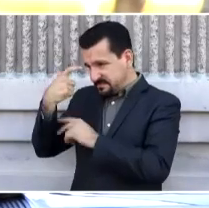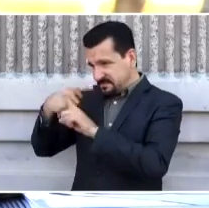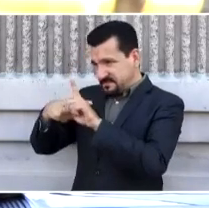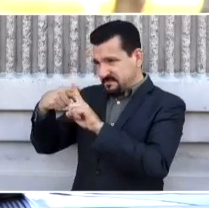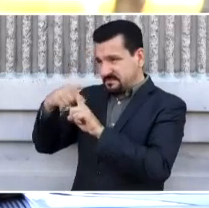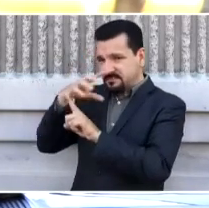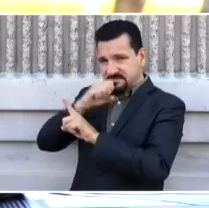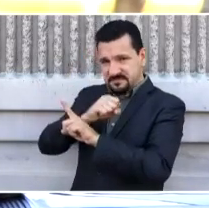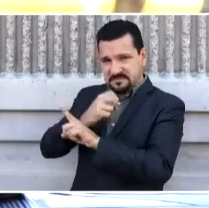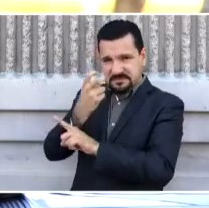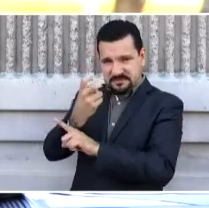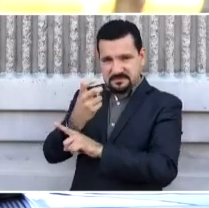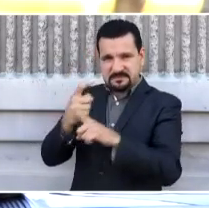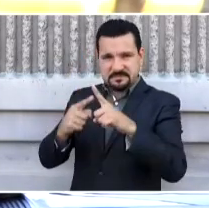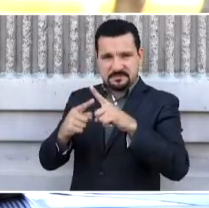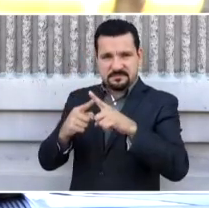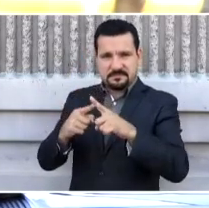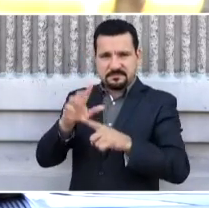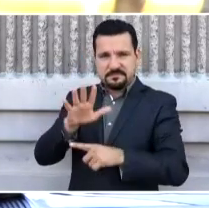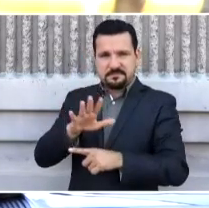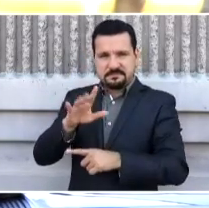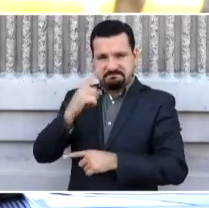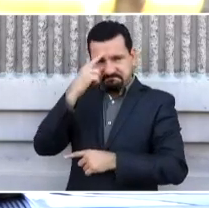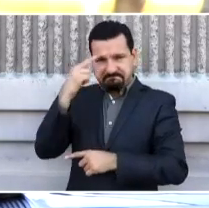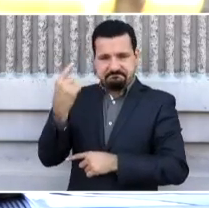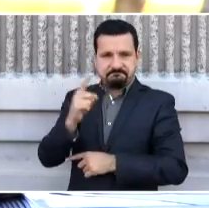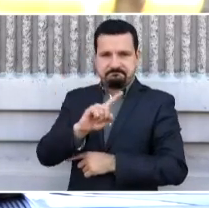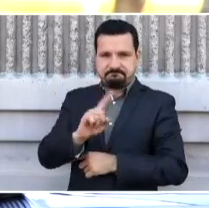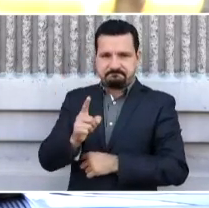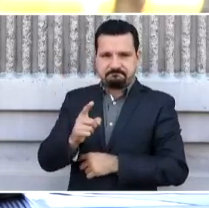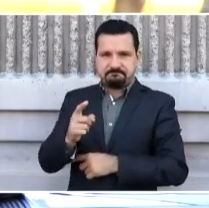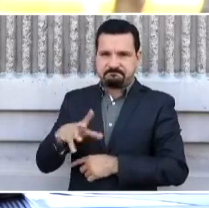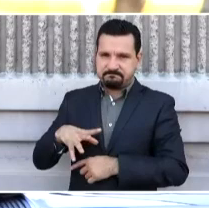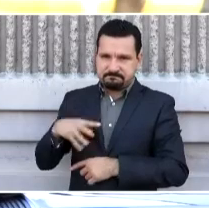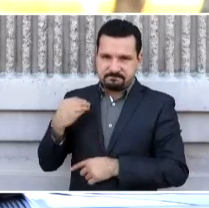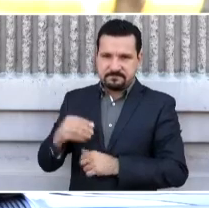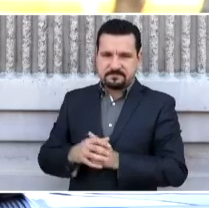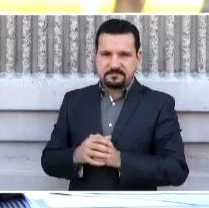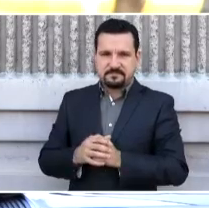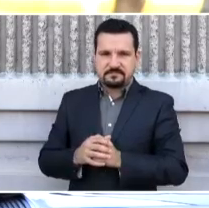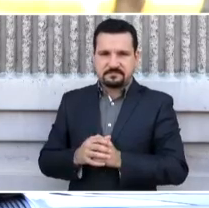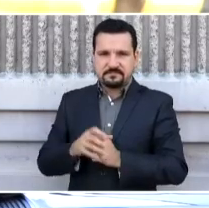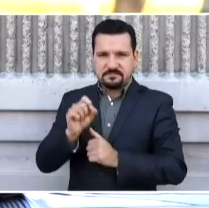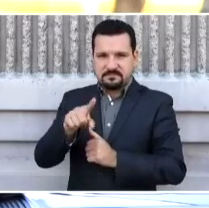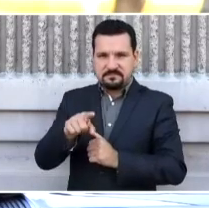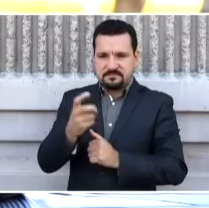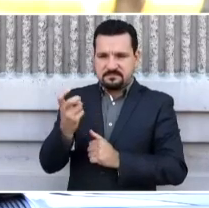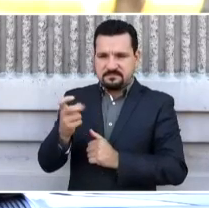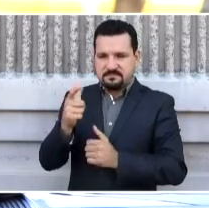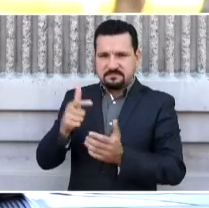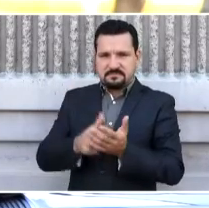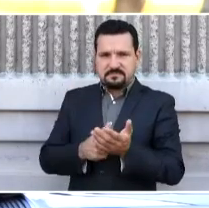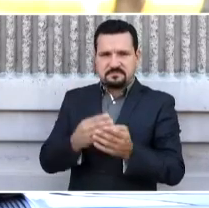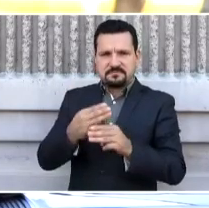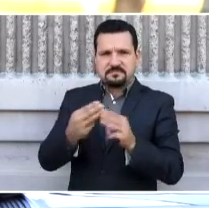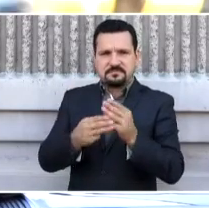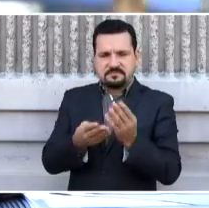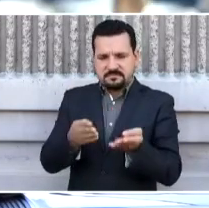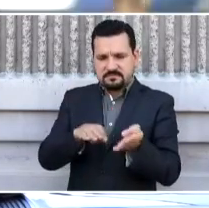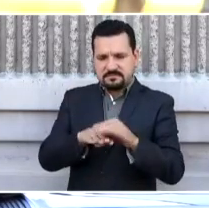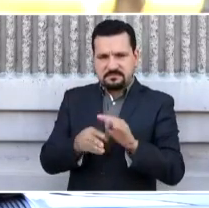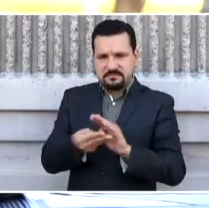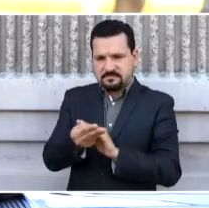Es una tarea que, pues insisto, parece poca, pero que es intensa. Hemos entregado allí material promocional a